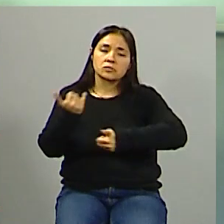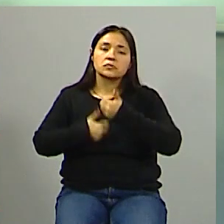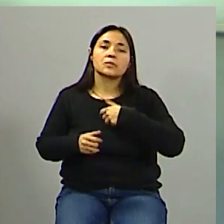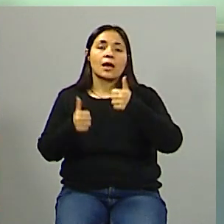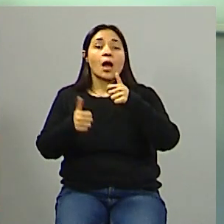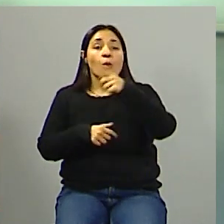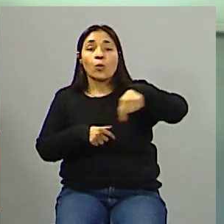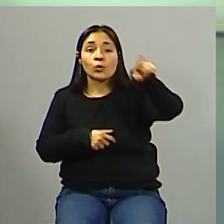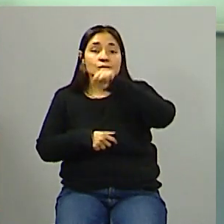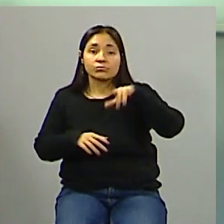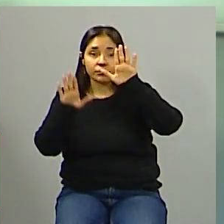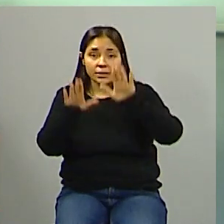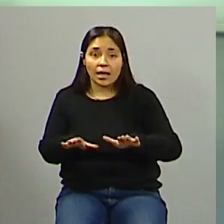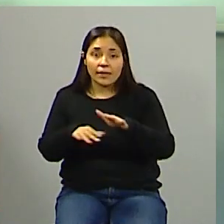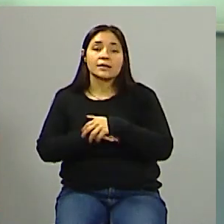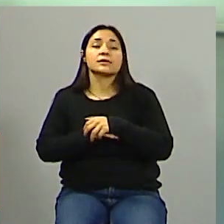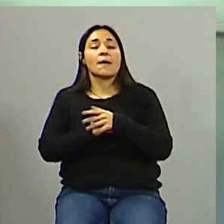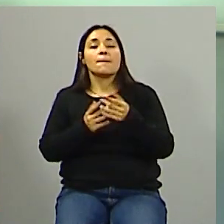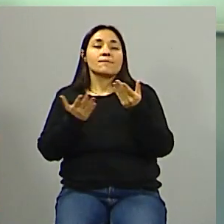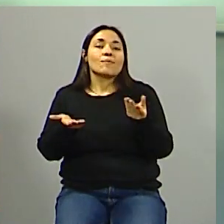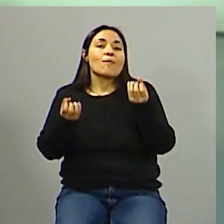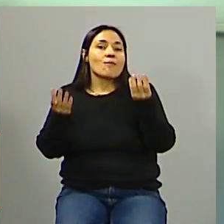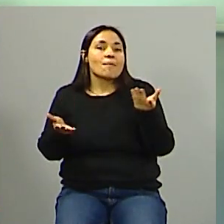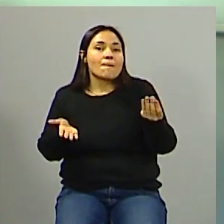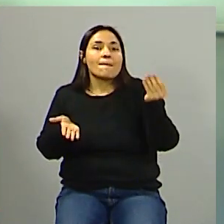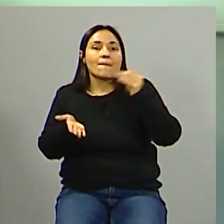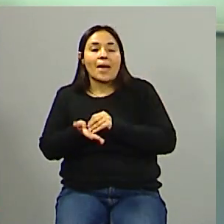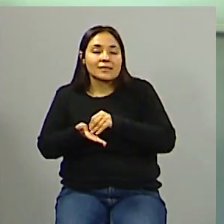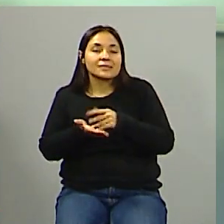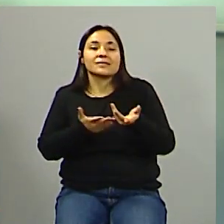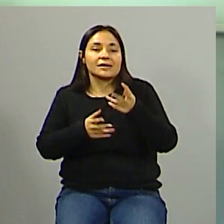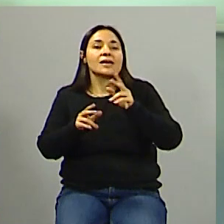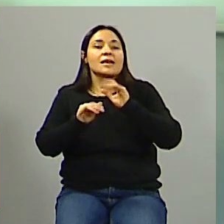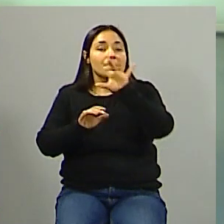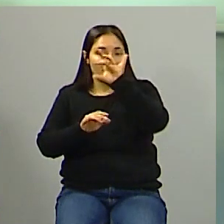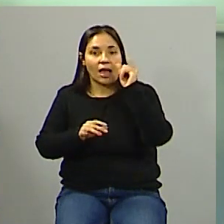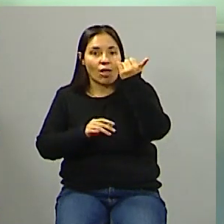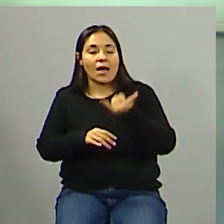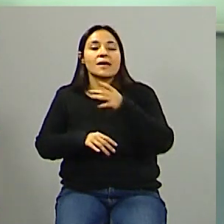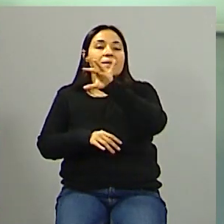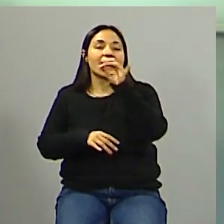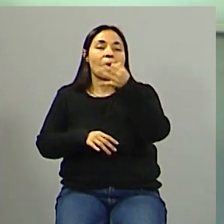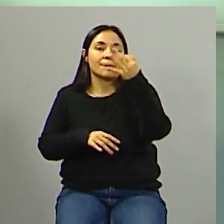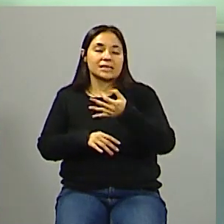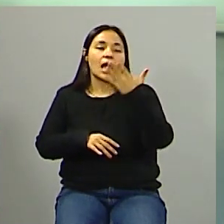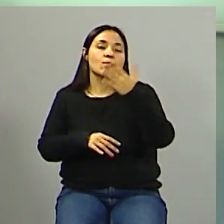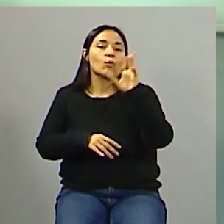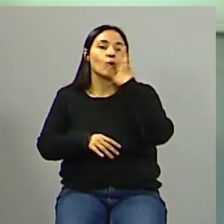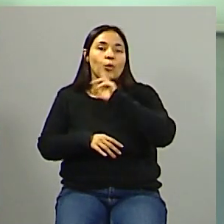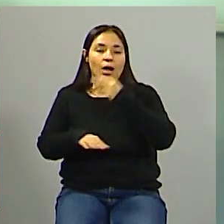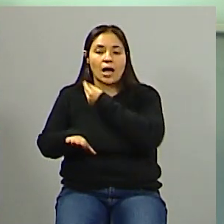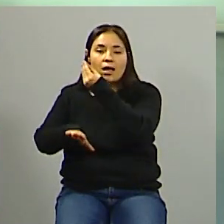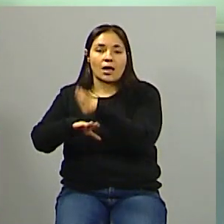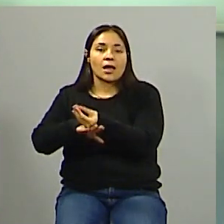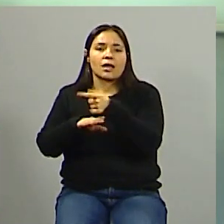Les decimos a ustedes que se queden con nosotros porque, por supuesto, se vienen más invitados, una invitada específicamente para hablar